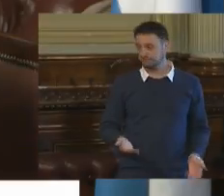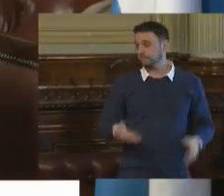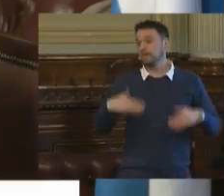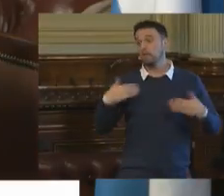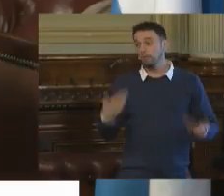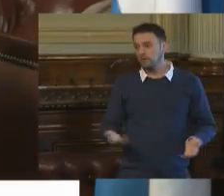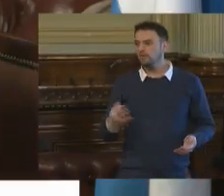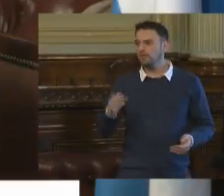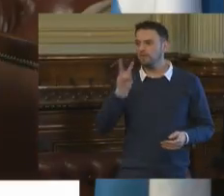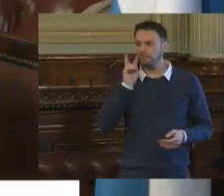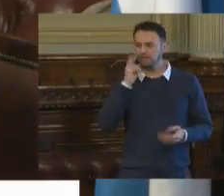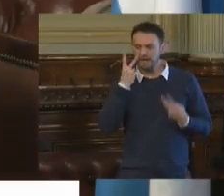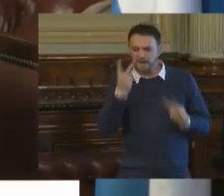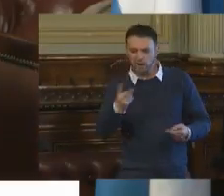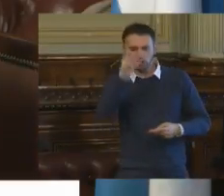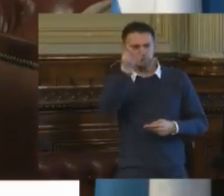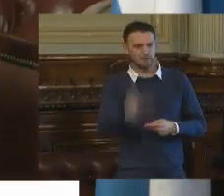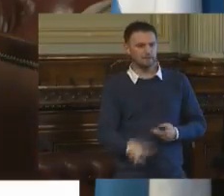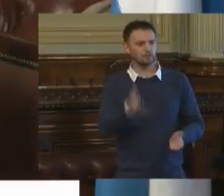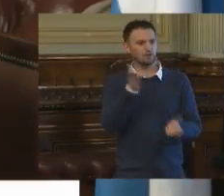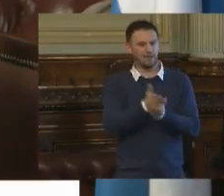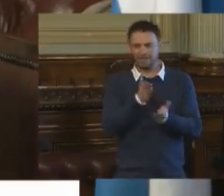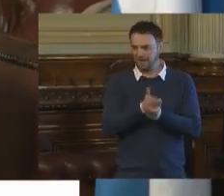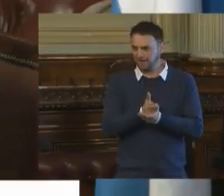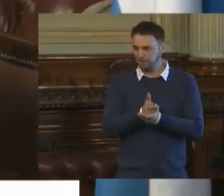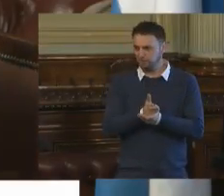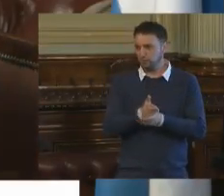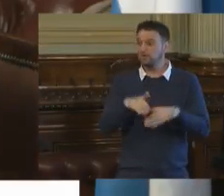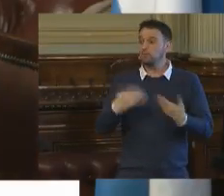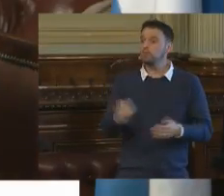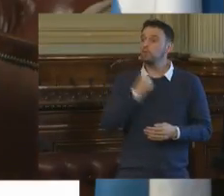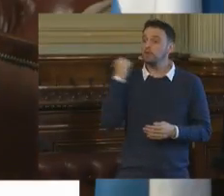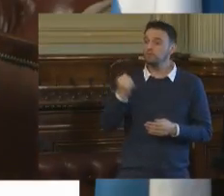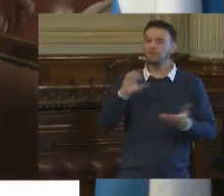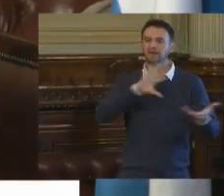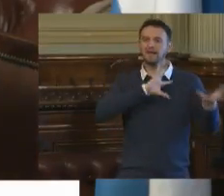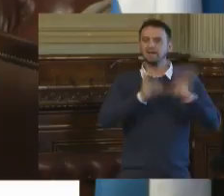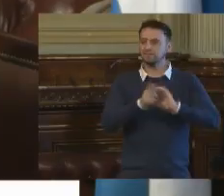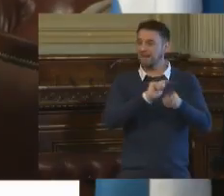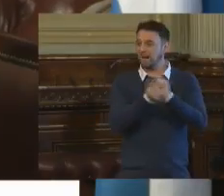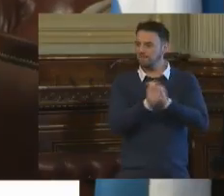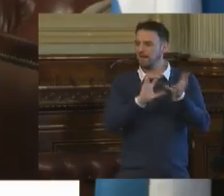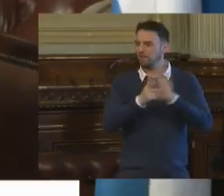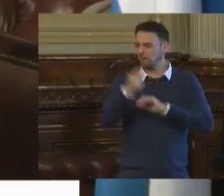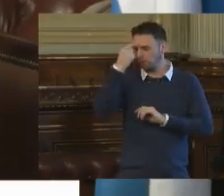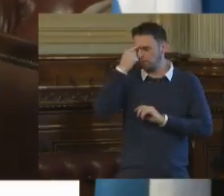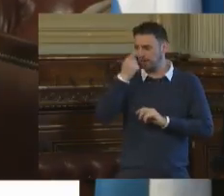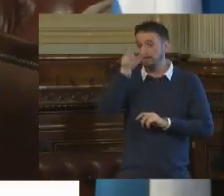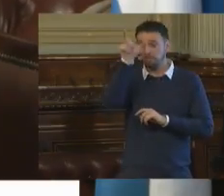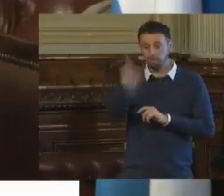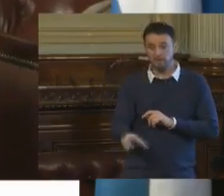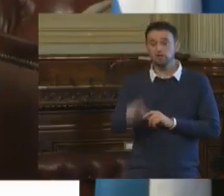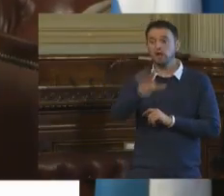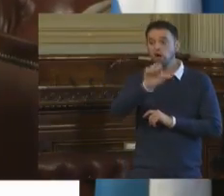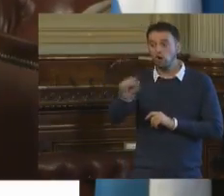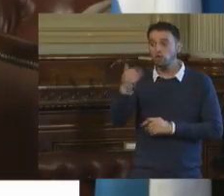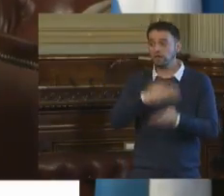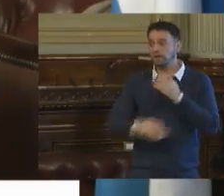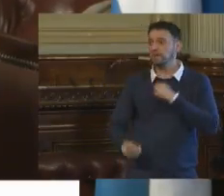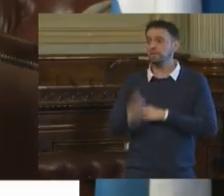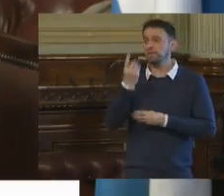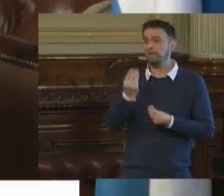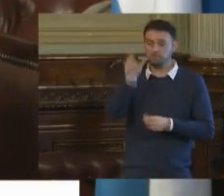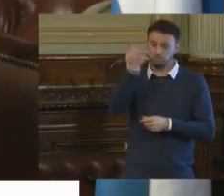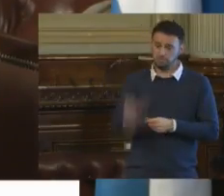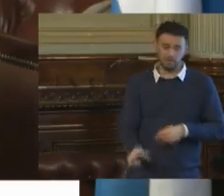tiene para darnos bueno así que esto es un poco la idea de cambiar el enfoque y de ver a la persona con discapacidad como